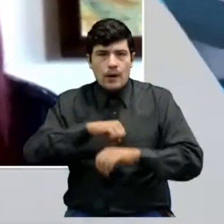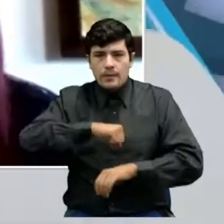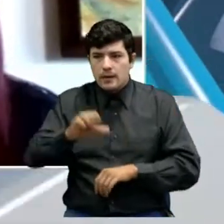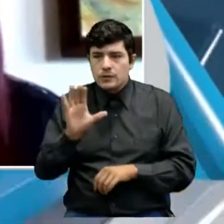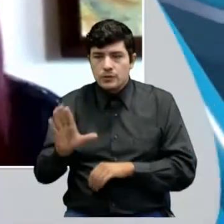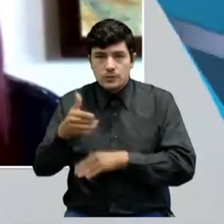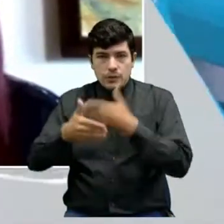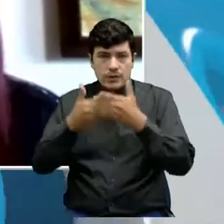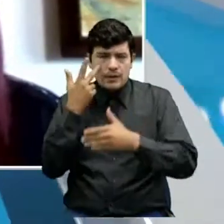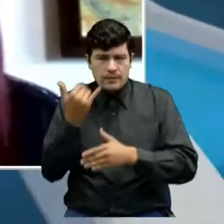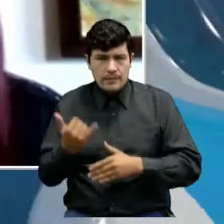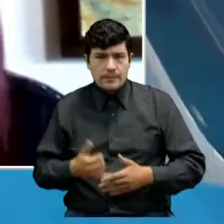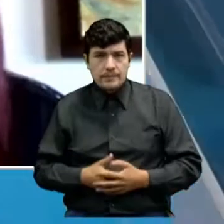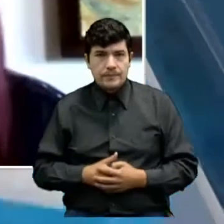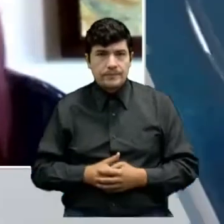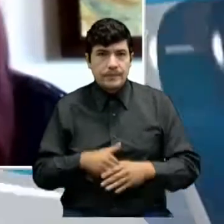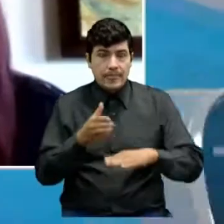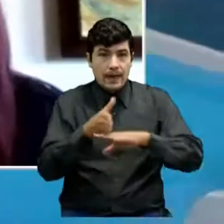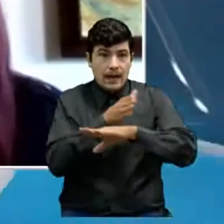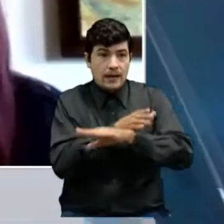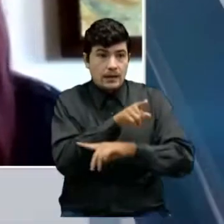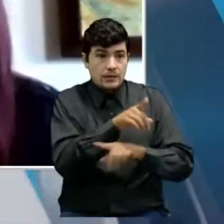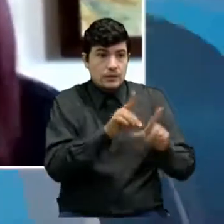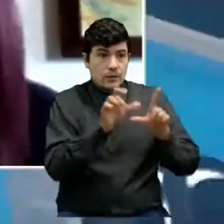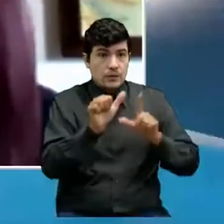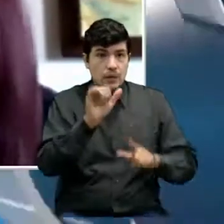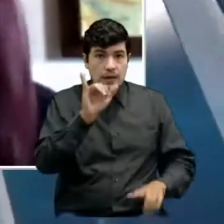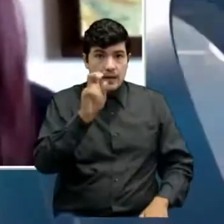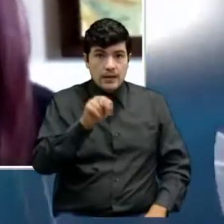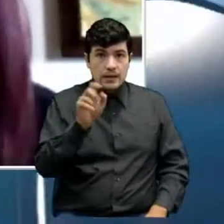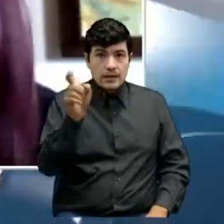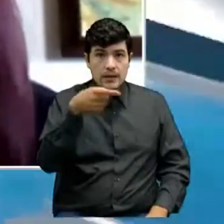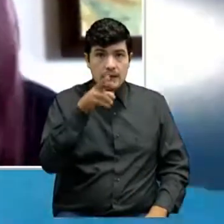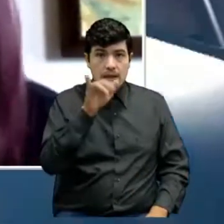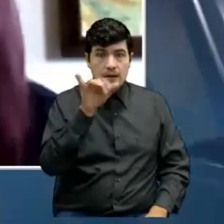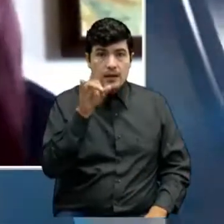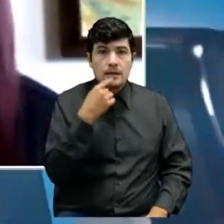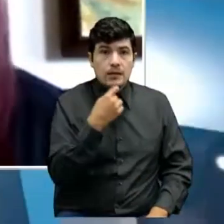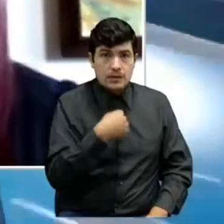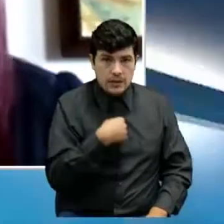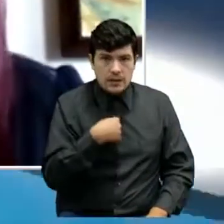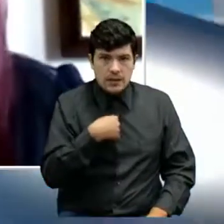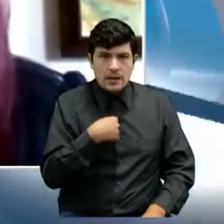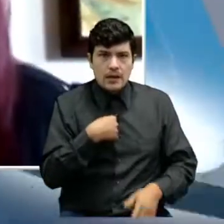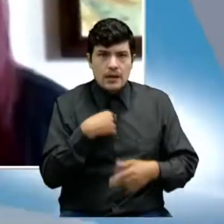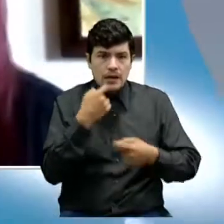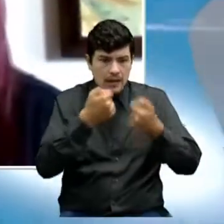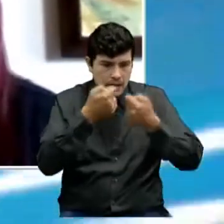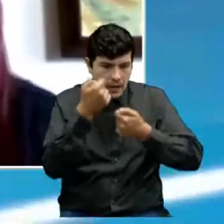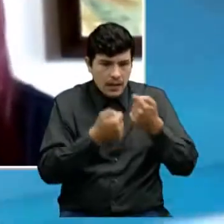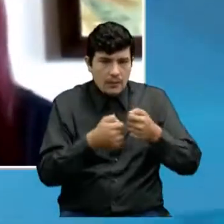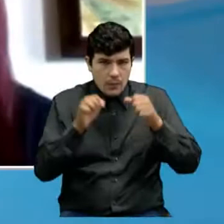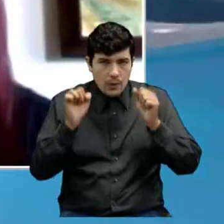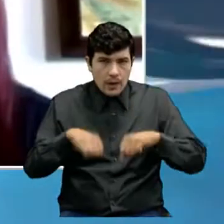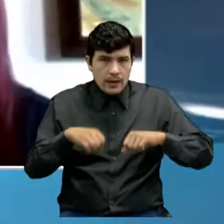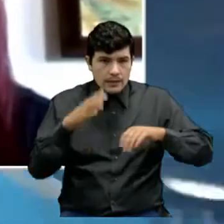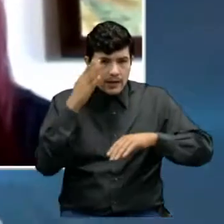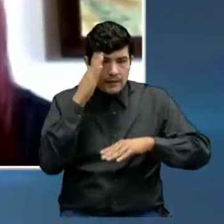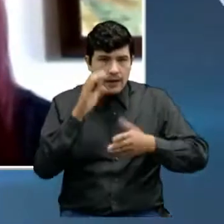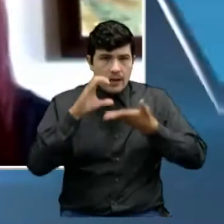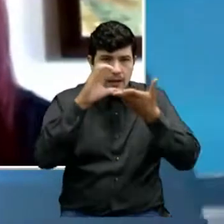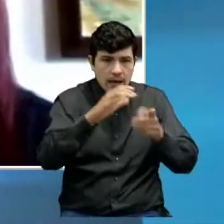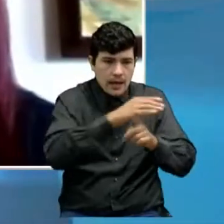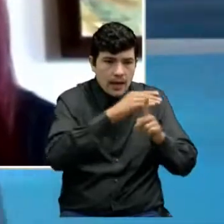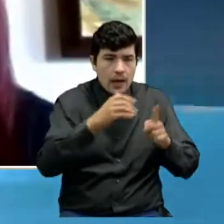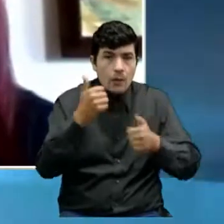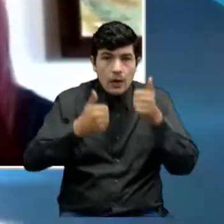Marta. Como decía la doctora Ingrid, los factores que se incluyen como base para la liquidación de la prima son